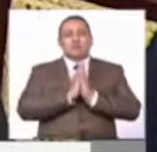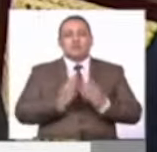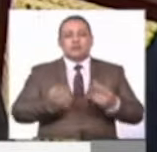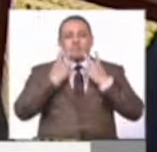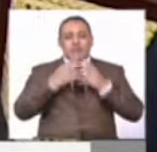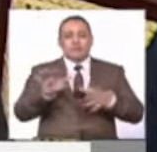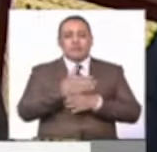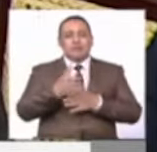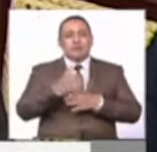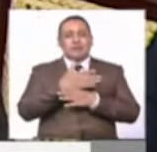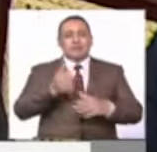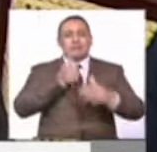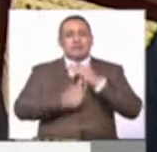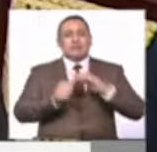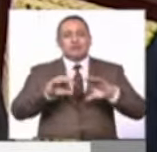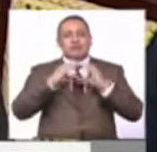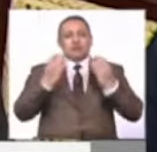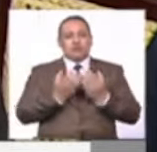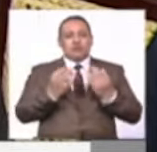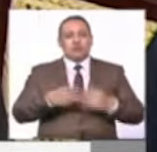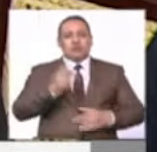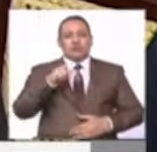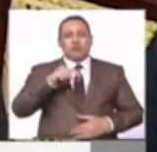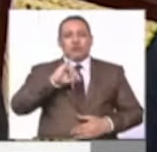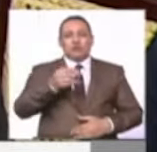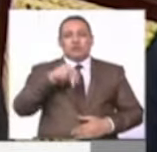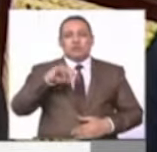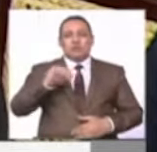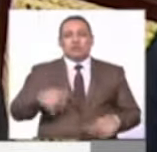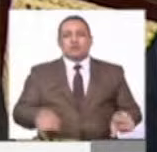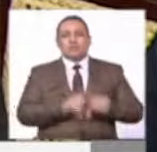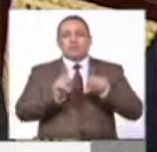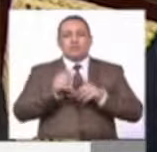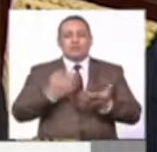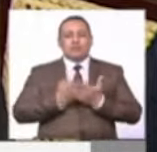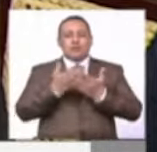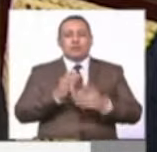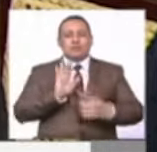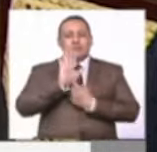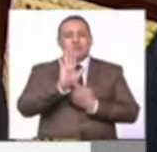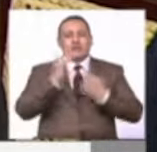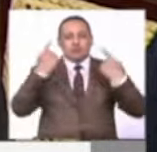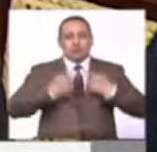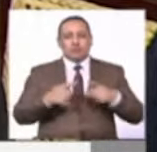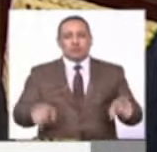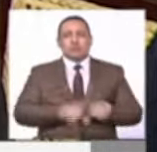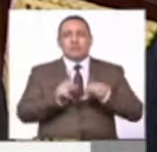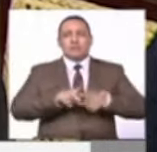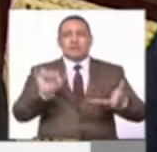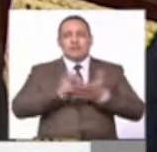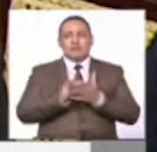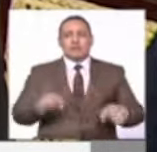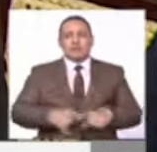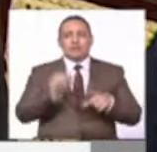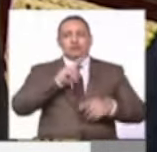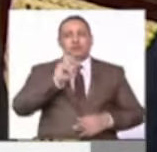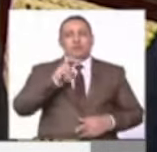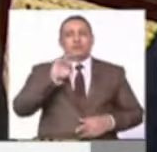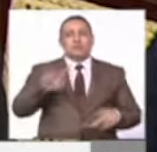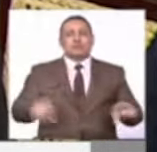para participar en el pleno de la jnj que aprobó el acuerdo plasmado en la resolución 224/2020